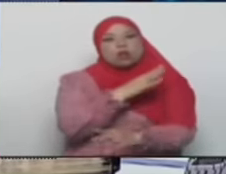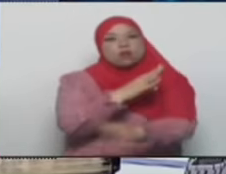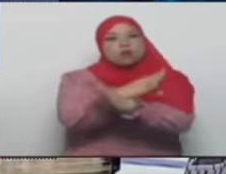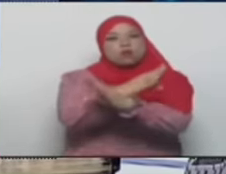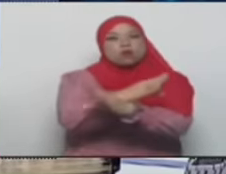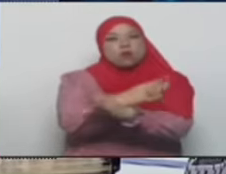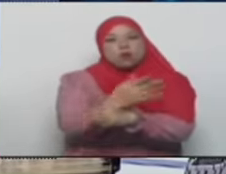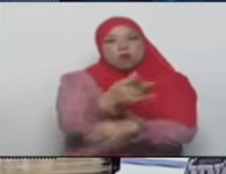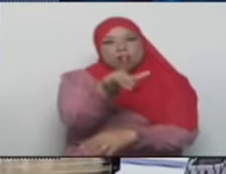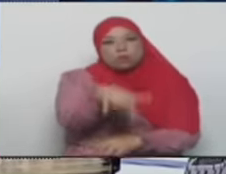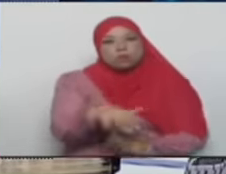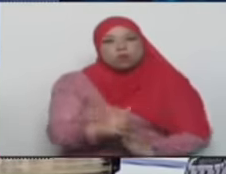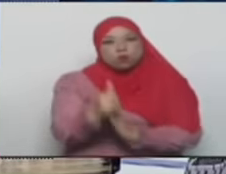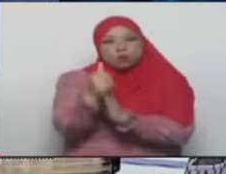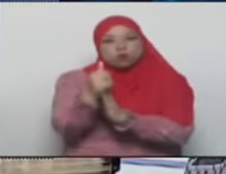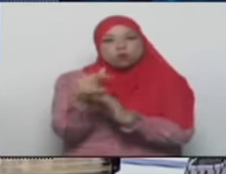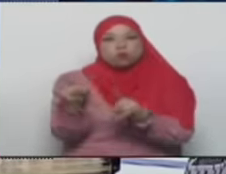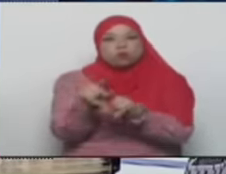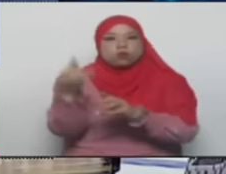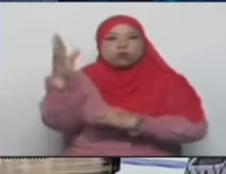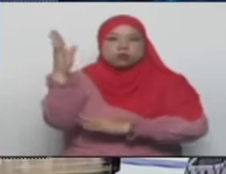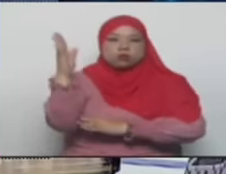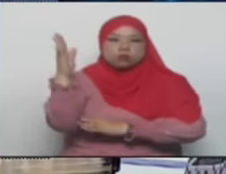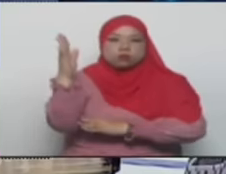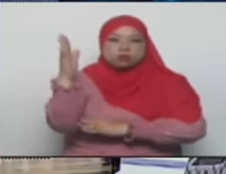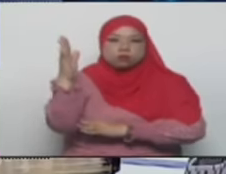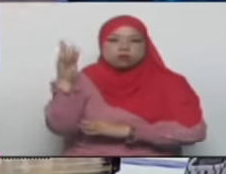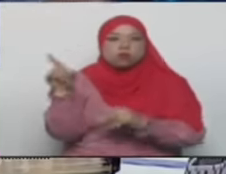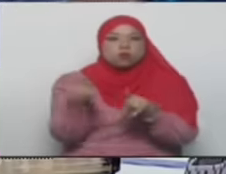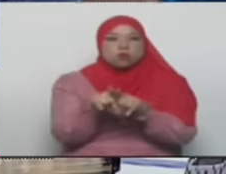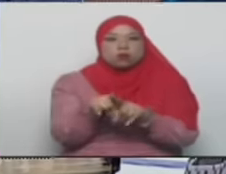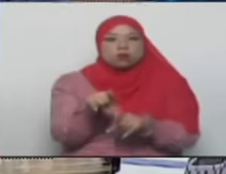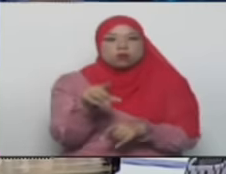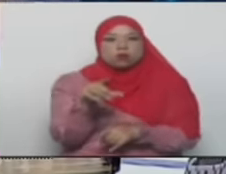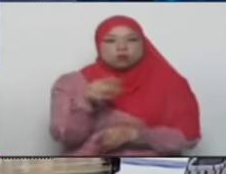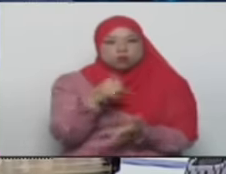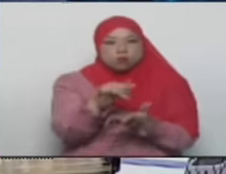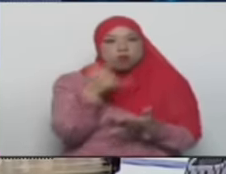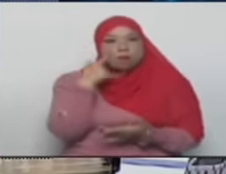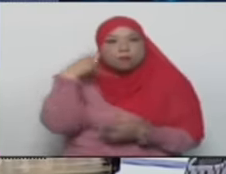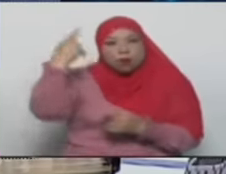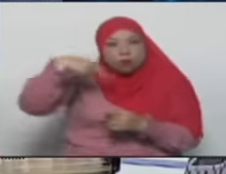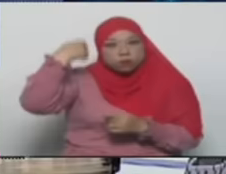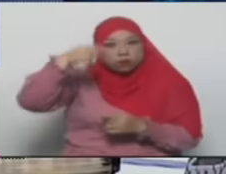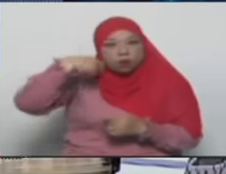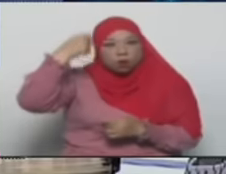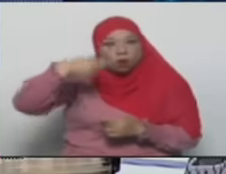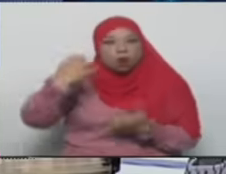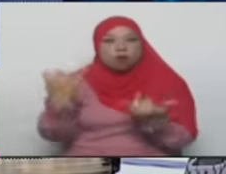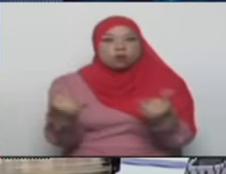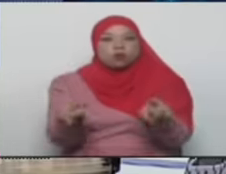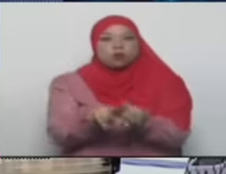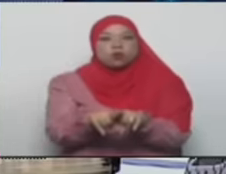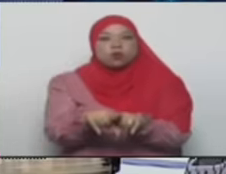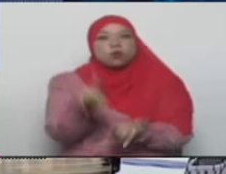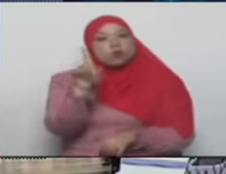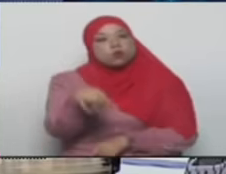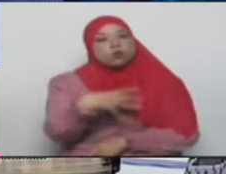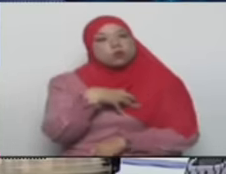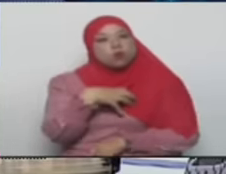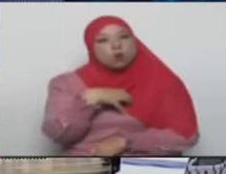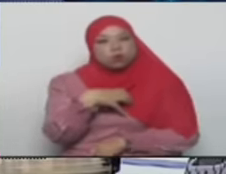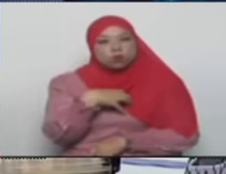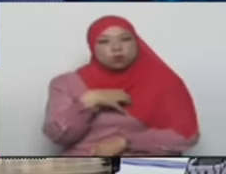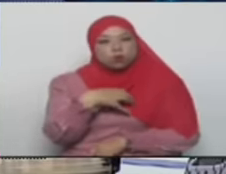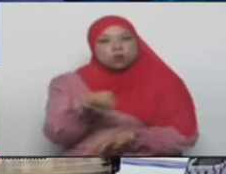Elon Musk forma parte de la iglesia satánica de Detroit. Ya lo vamos a ver ahora. Elon Musk